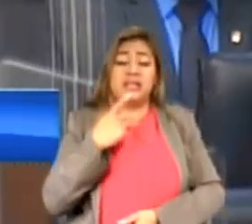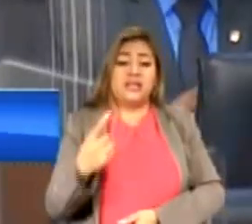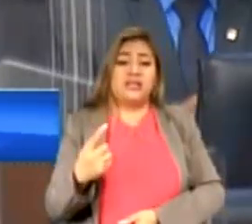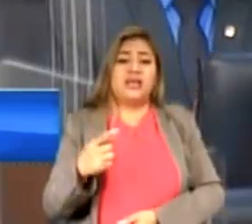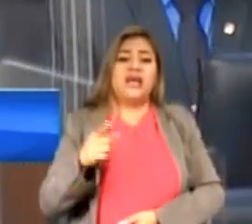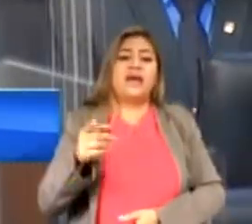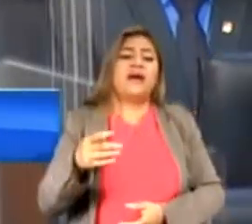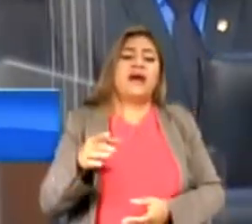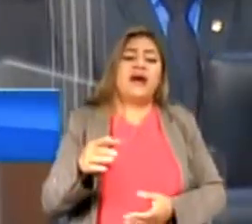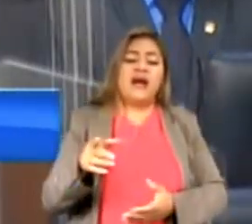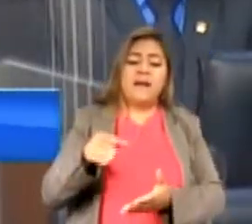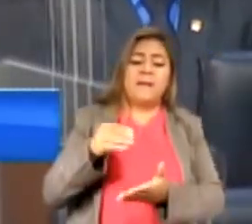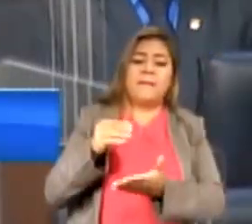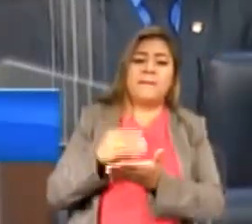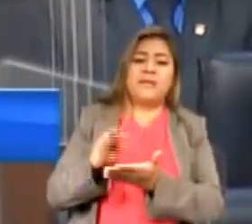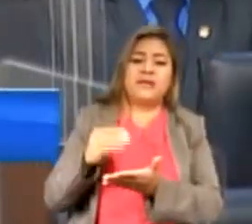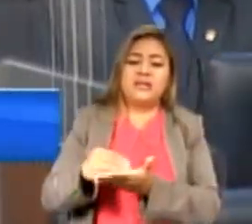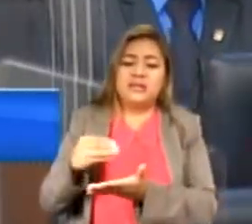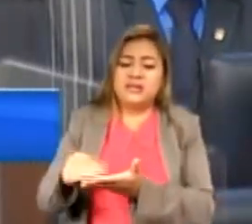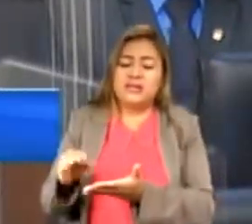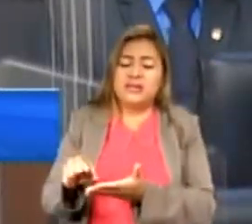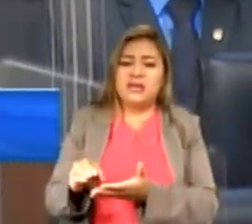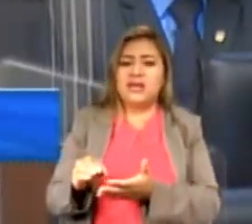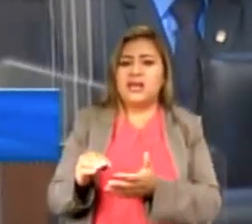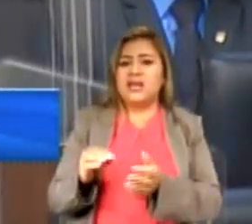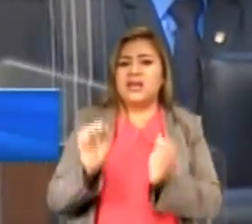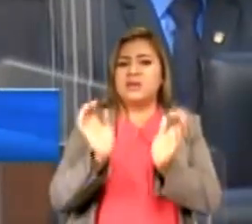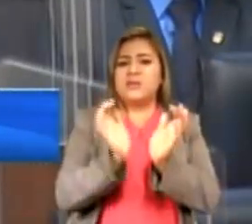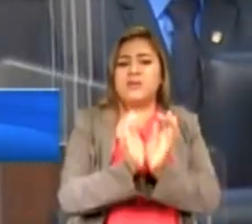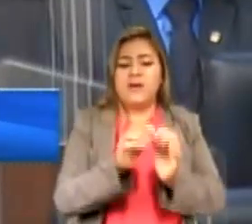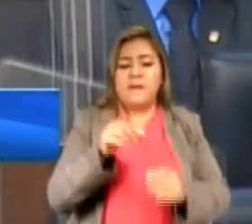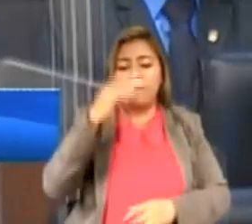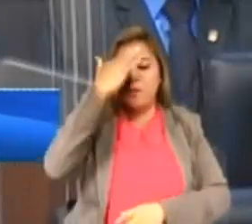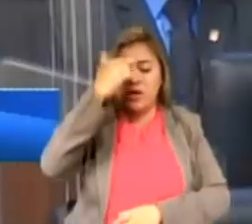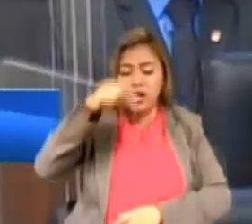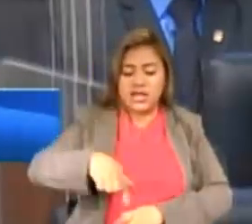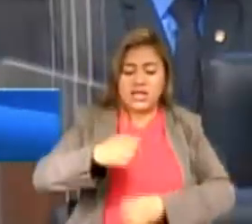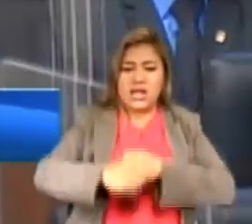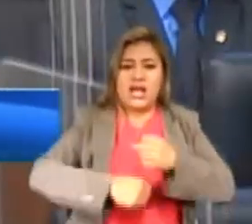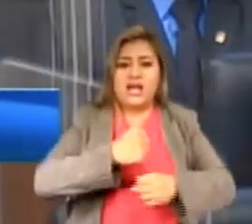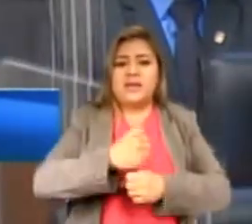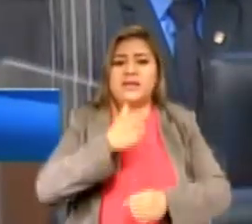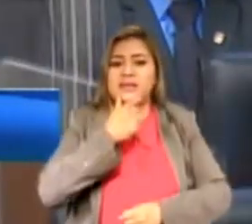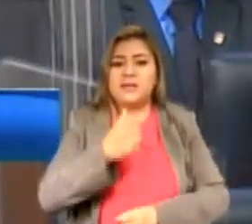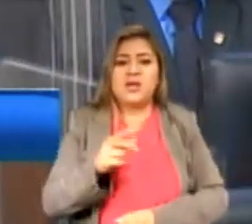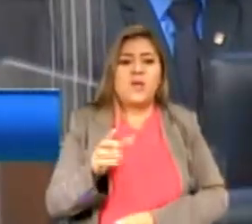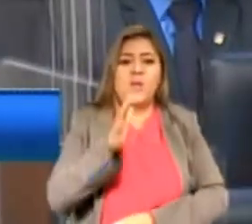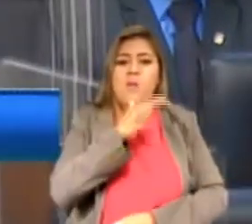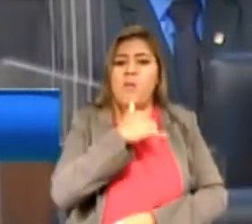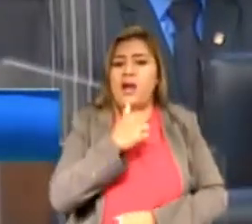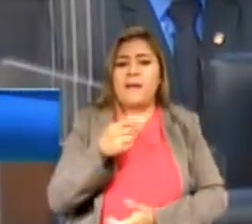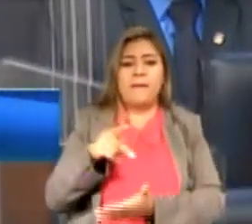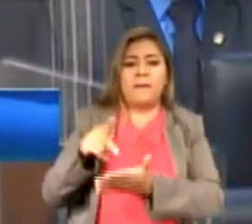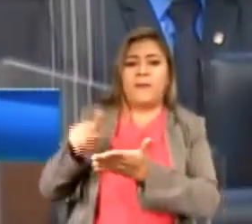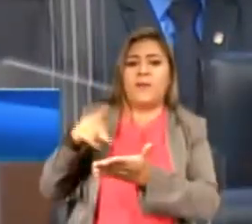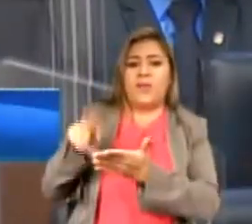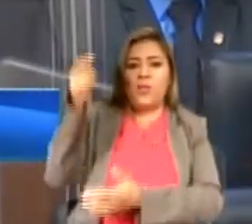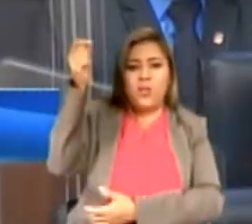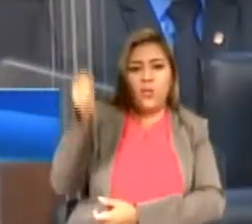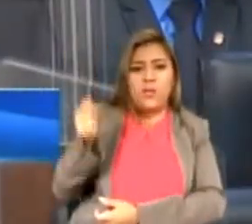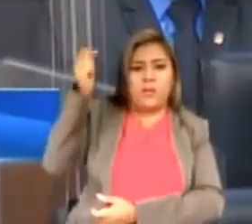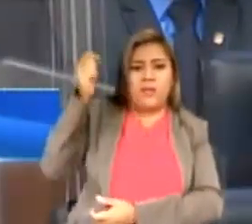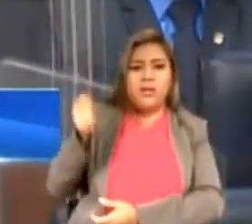de la Caja del Seguro Social porque para diciembre de este año no iba a haber para pagar las jubilaciones y pensiones. Porque nos